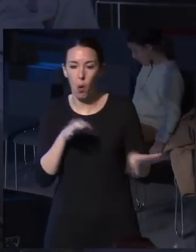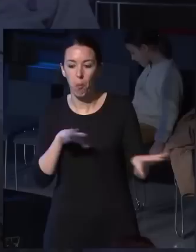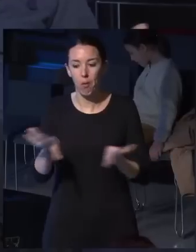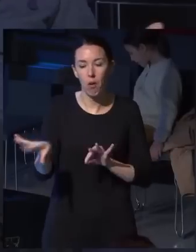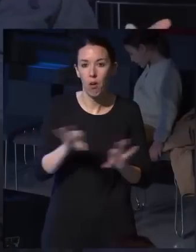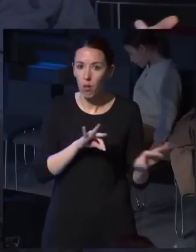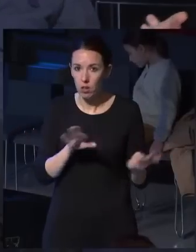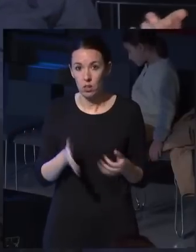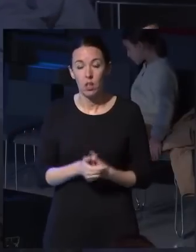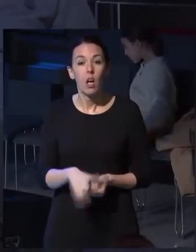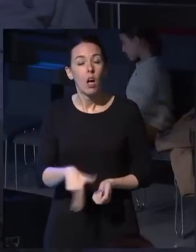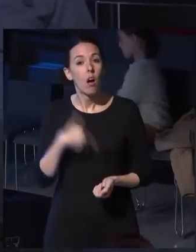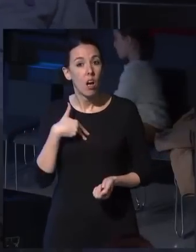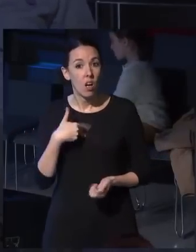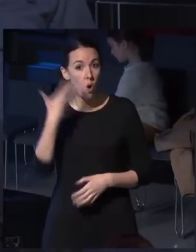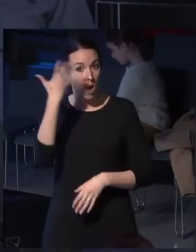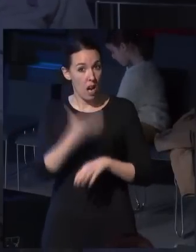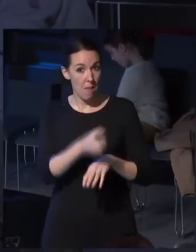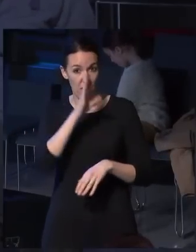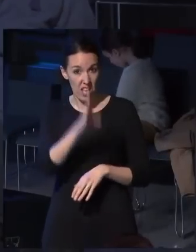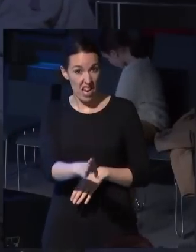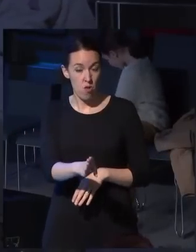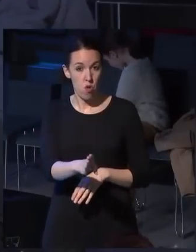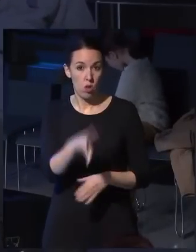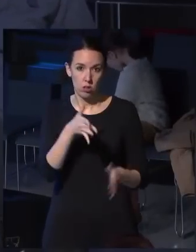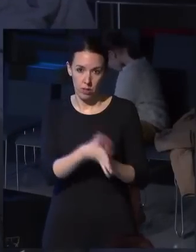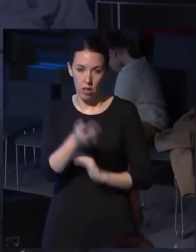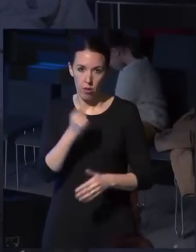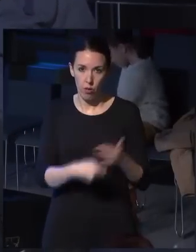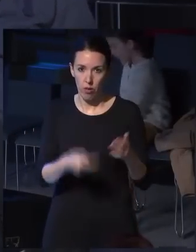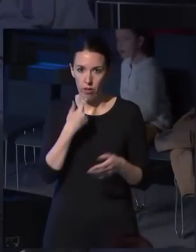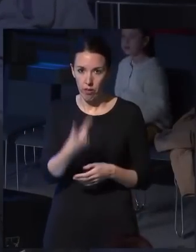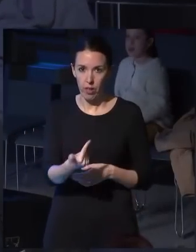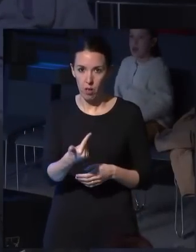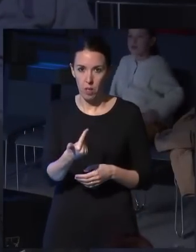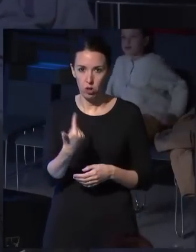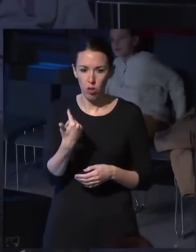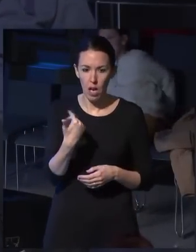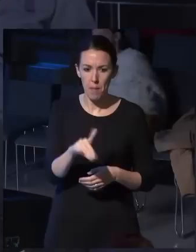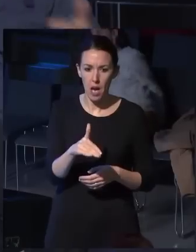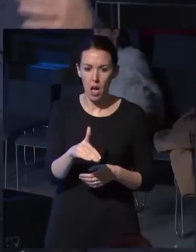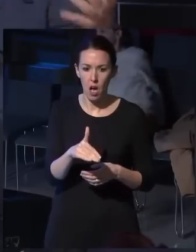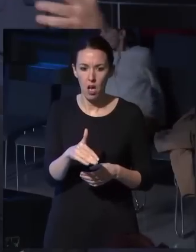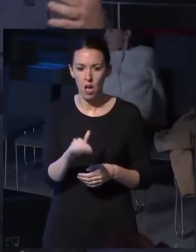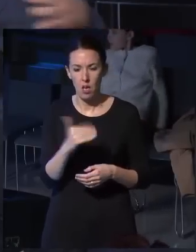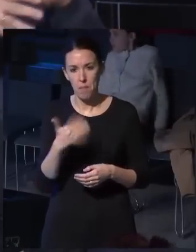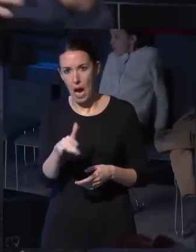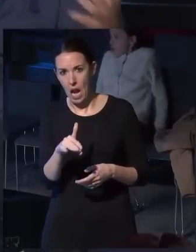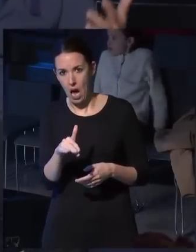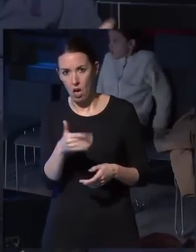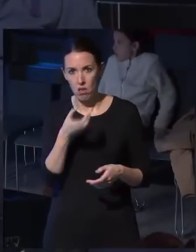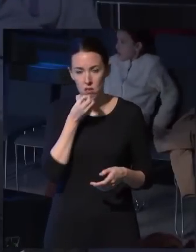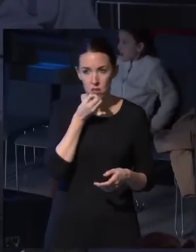la... Generalmente cuando grabas en directo es un poco duro decirlo, pero coges la menos mala, ¿no? Sí. O sea, la que está